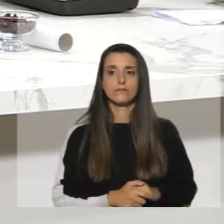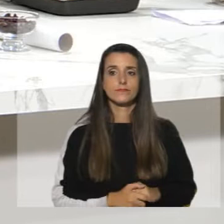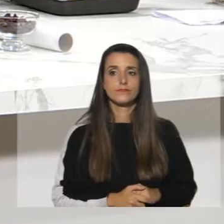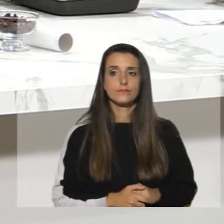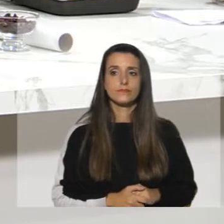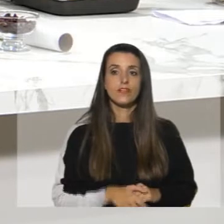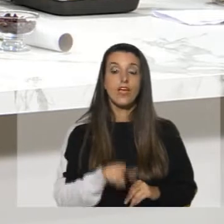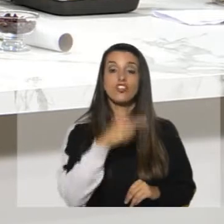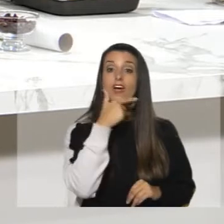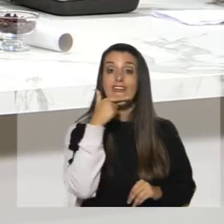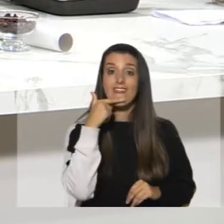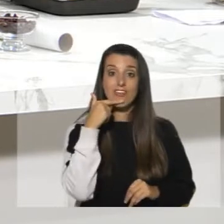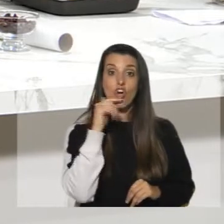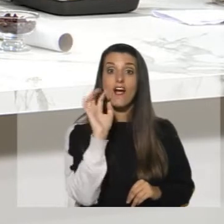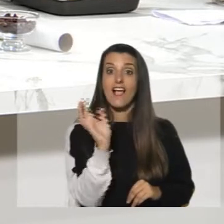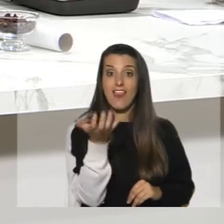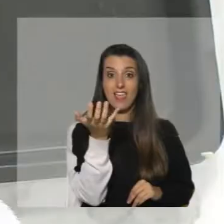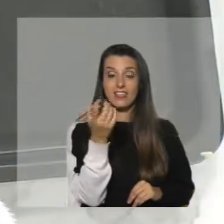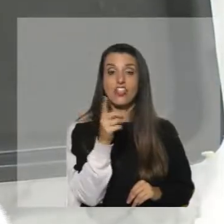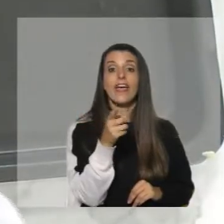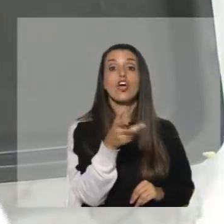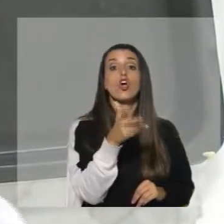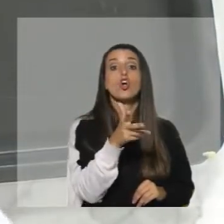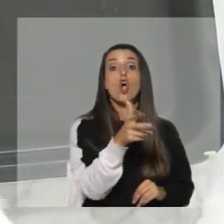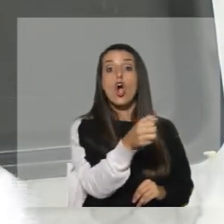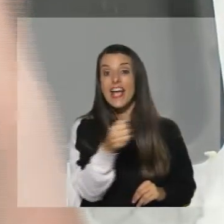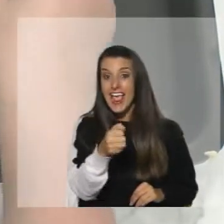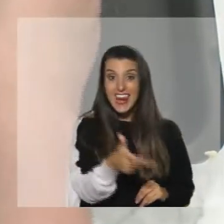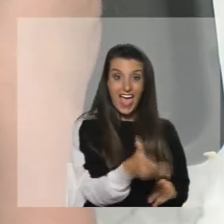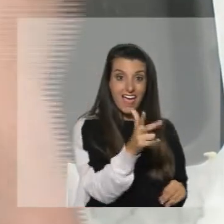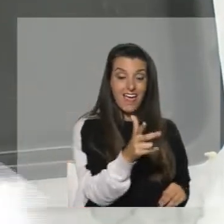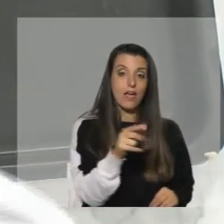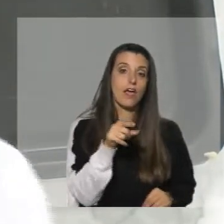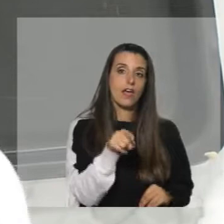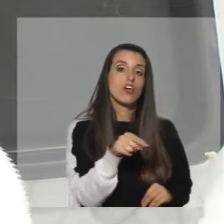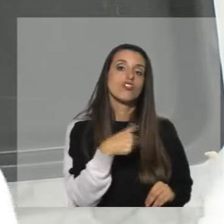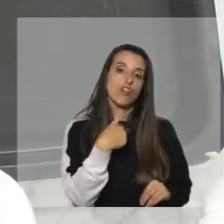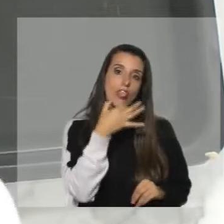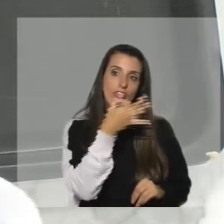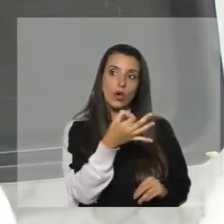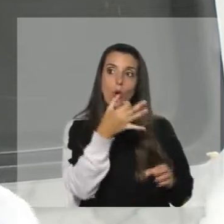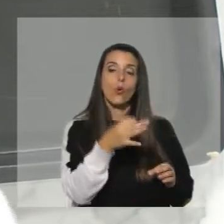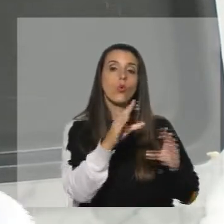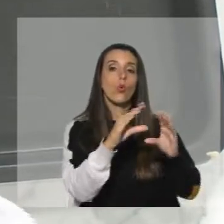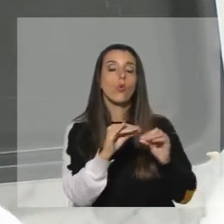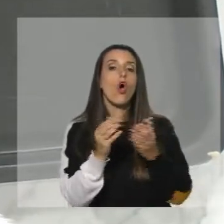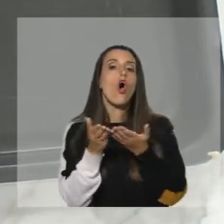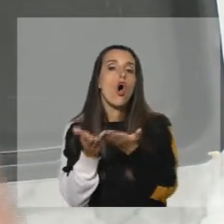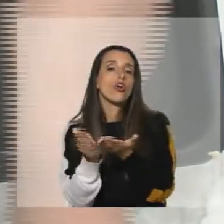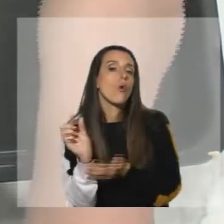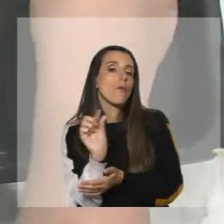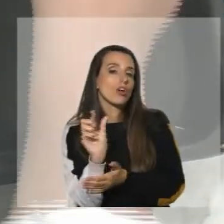Rapidísimo. Estos son ricos calentitos. Eso, entonces, lo ideal si los congelan, servir. Que los pueden congelar perfectamente, yo les recomiendo cuando lo descongelan los pasen por el horno. Un